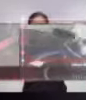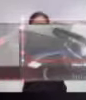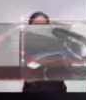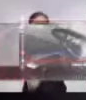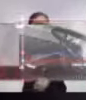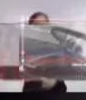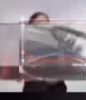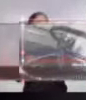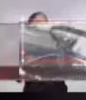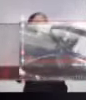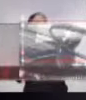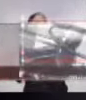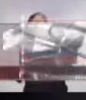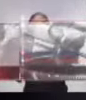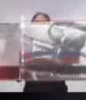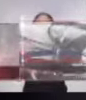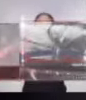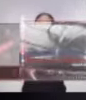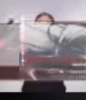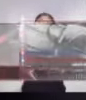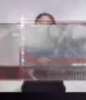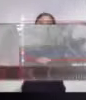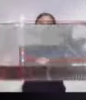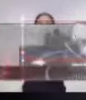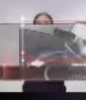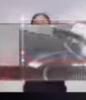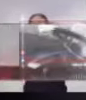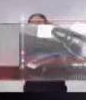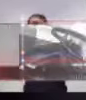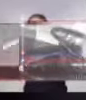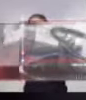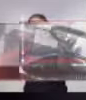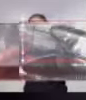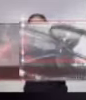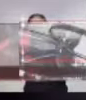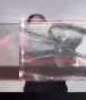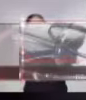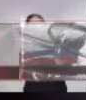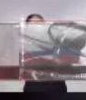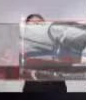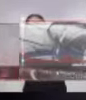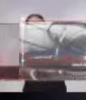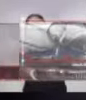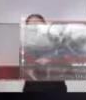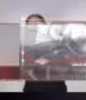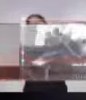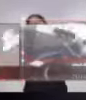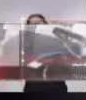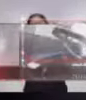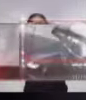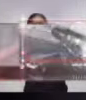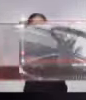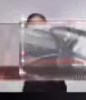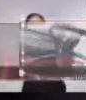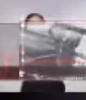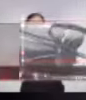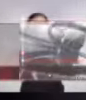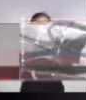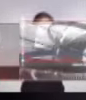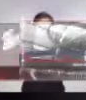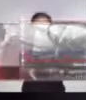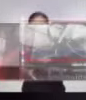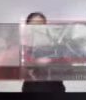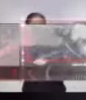quedar esperando, pues a lo mejor regresa dentro de 5 horas. Sí, claro. Hay pues bastantes atractivos en Valquírico, restaurantes, hay tiendas,